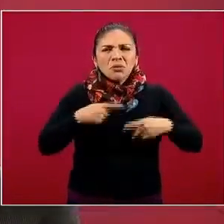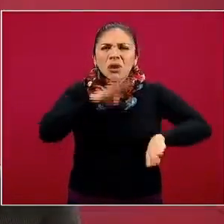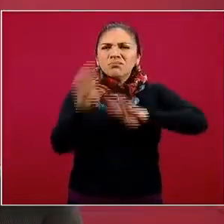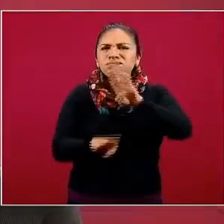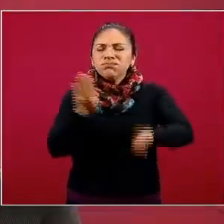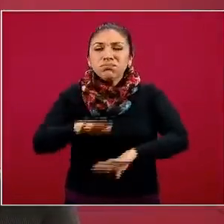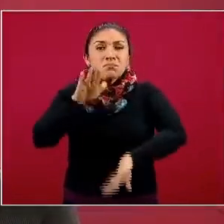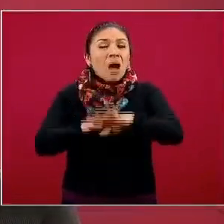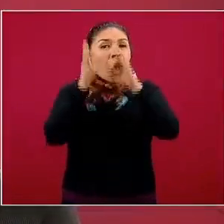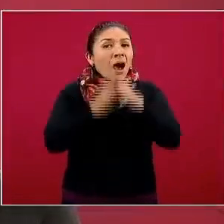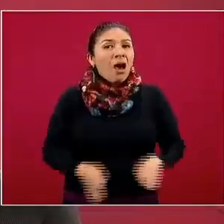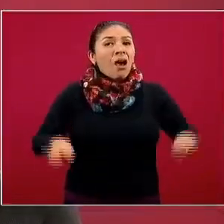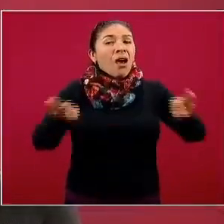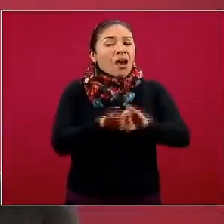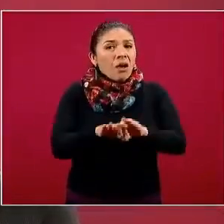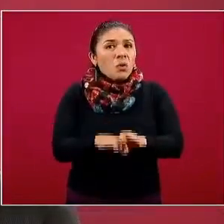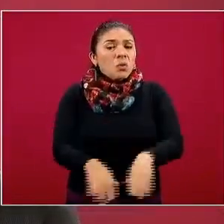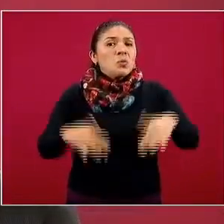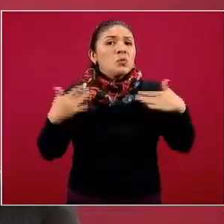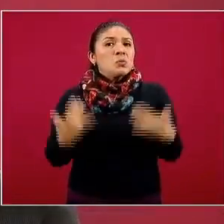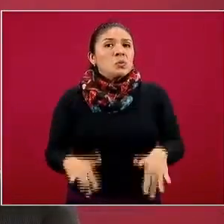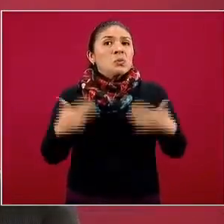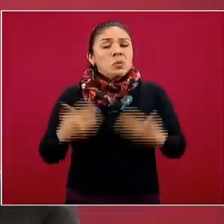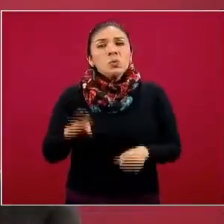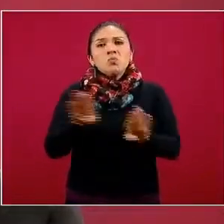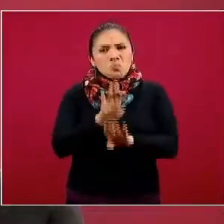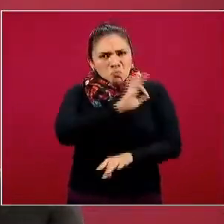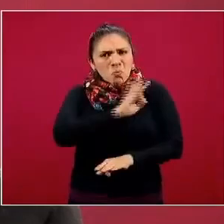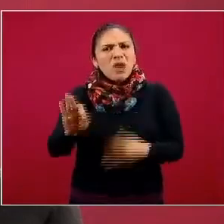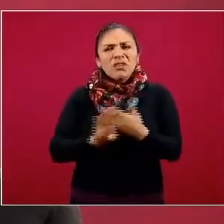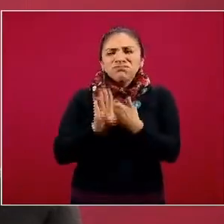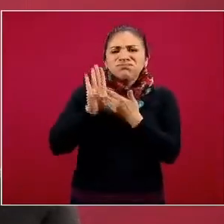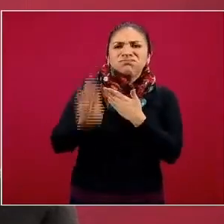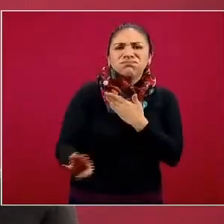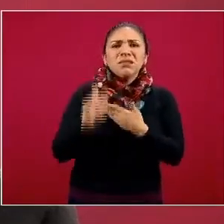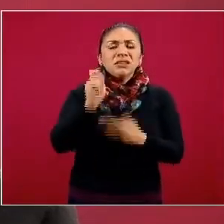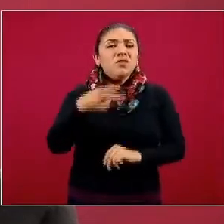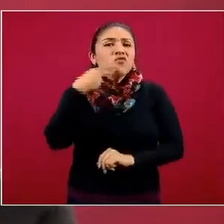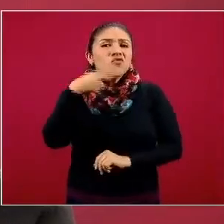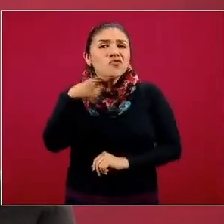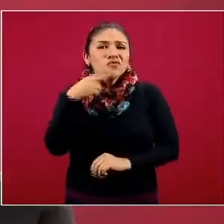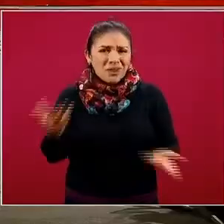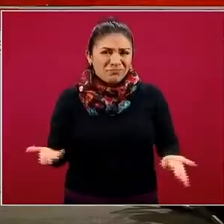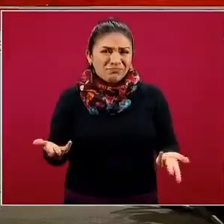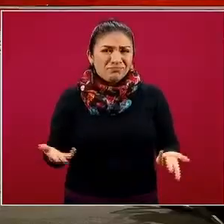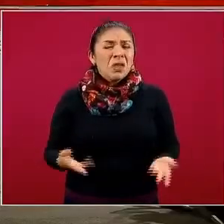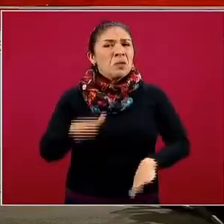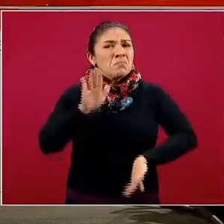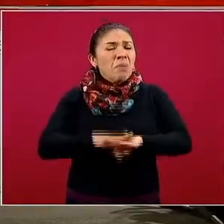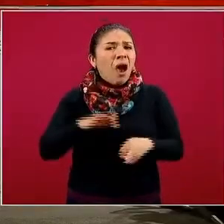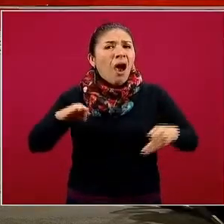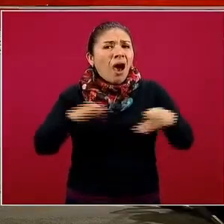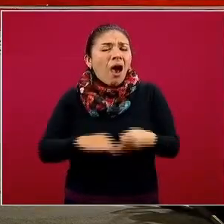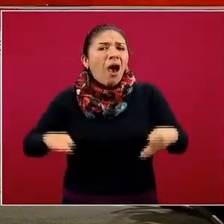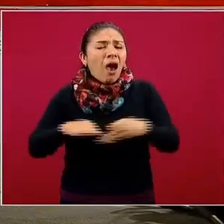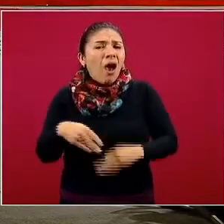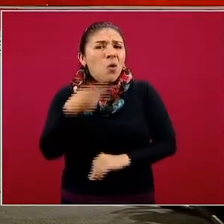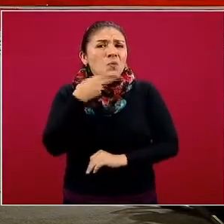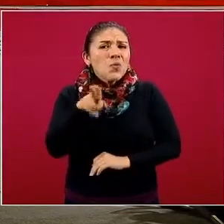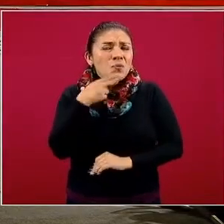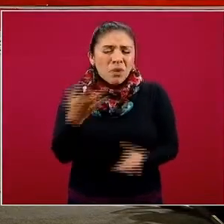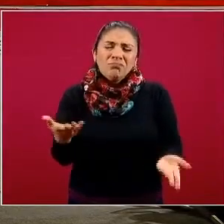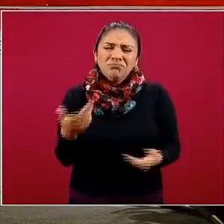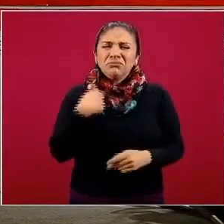más importantes y más evitables en el mundo, que es el tabaquismo, el consumo de tabaco. Como